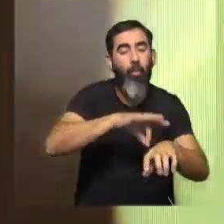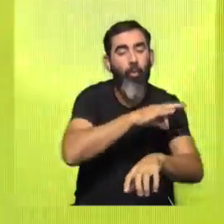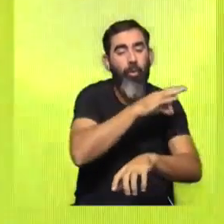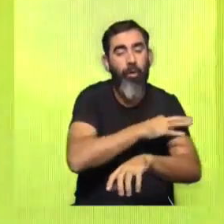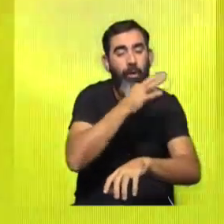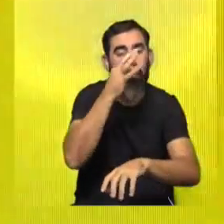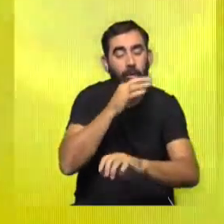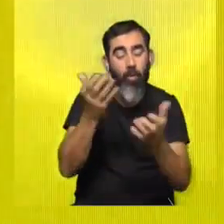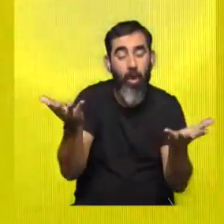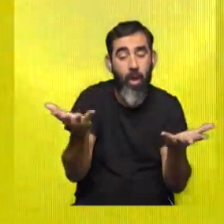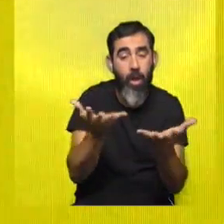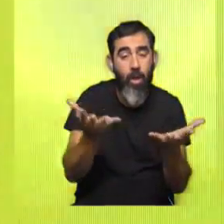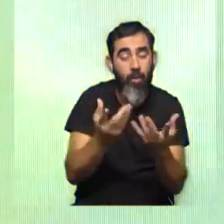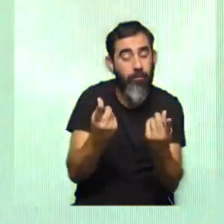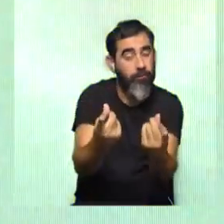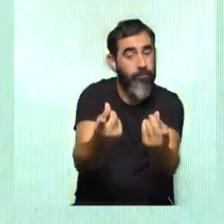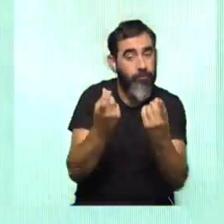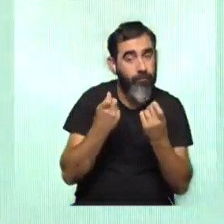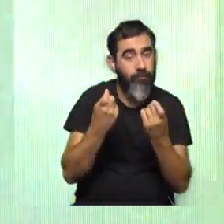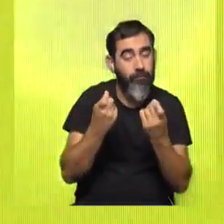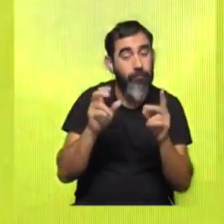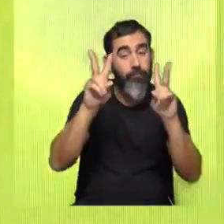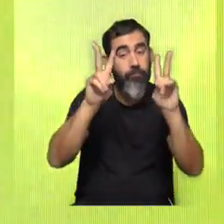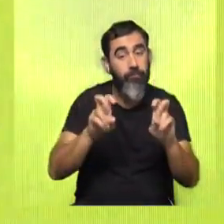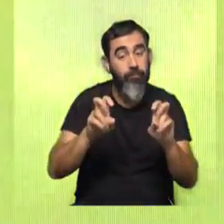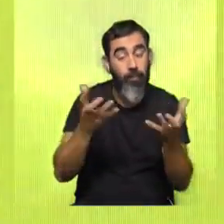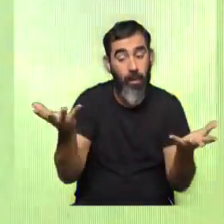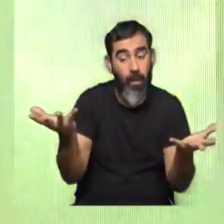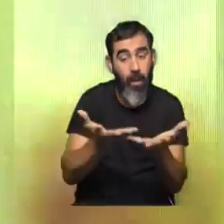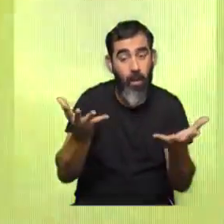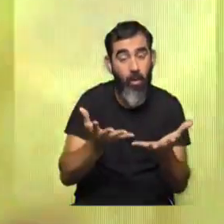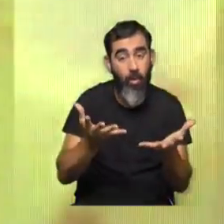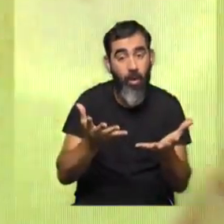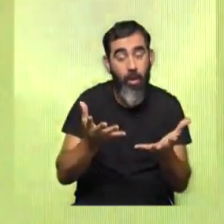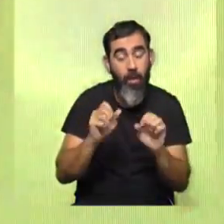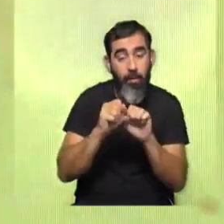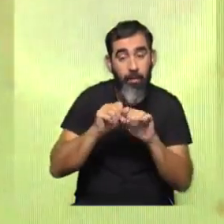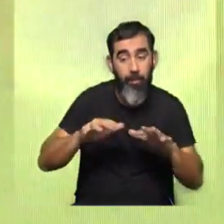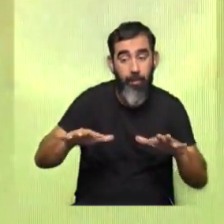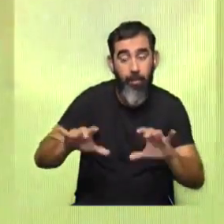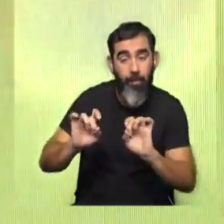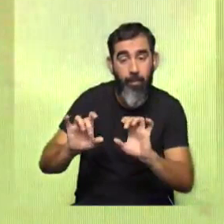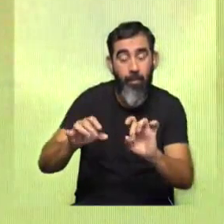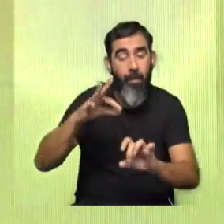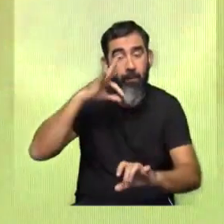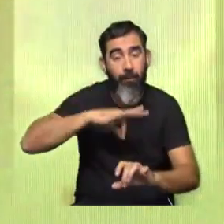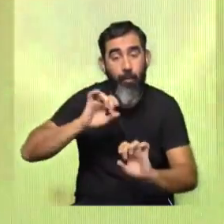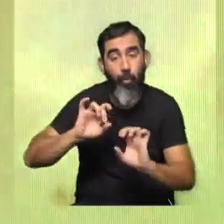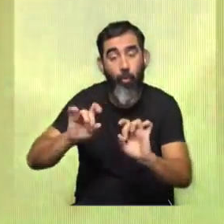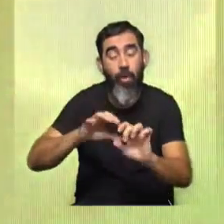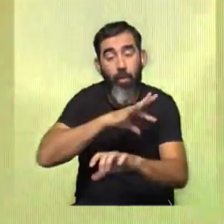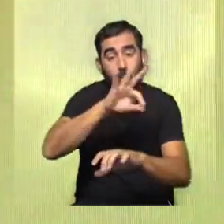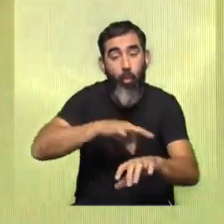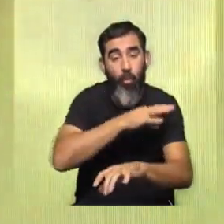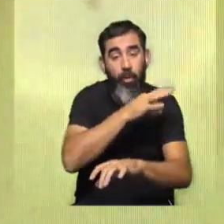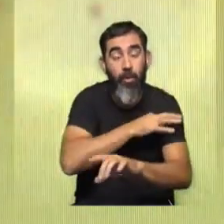toda la actualización necesaria que tiene que ver con esta presencia de epidemias de virus que transmite el mosquito en la región y